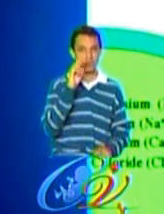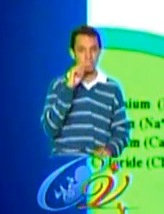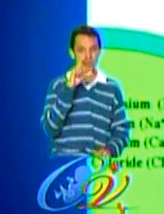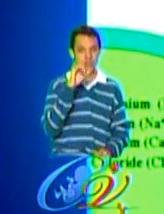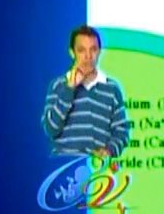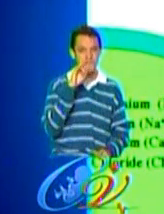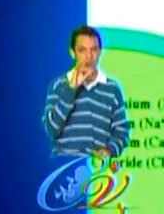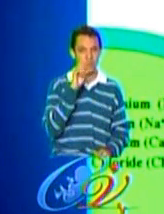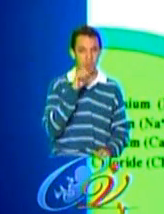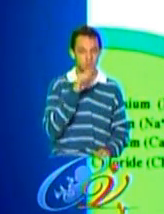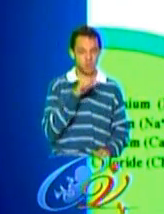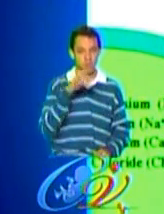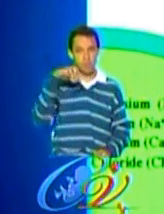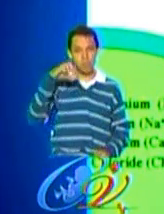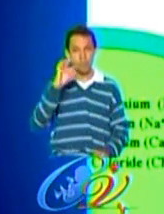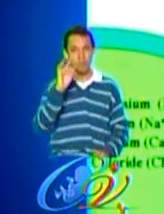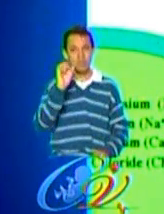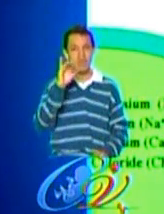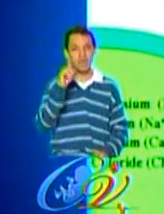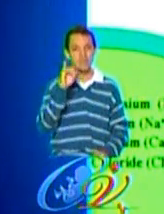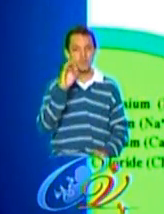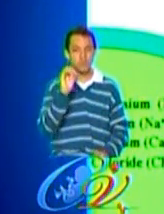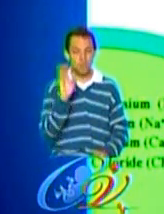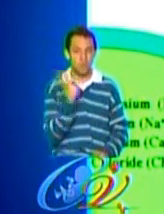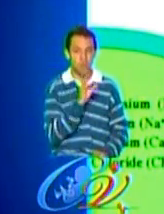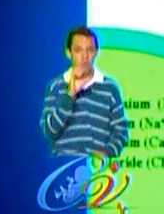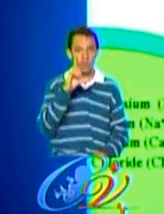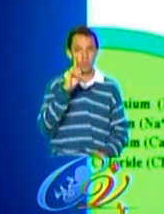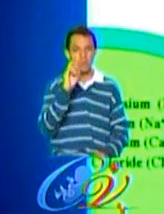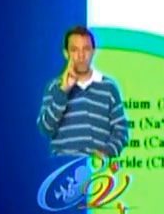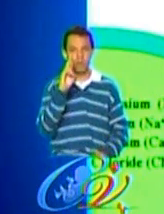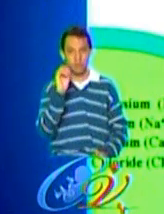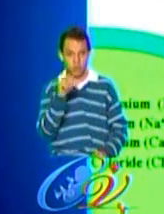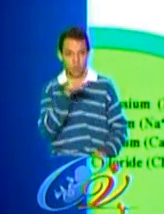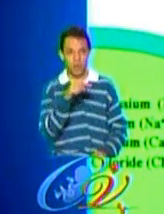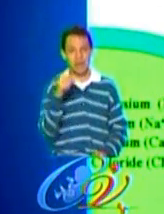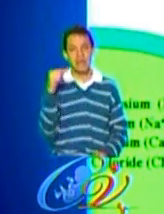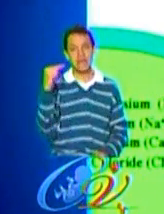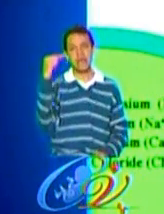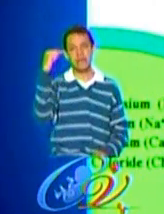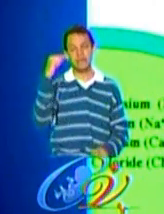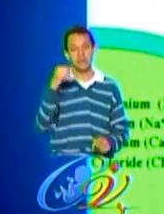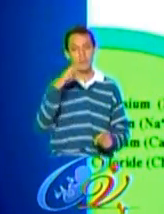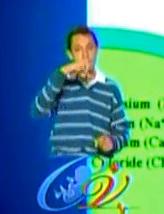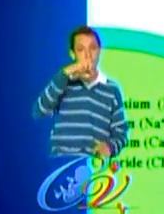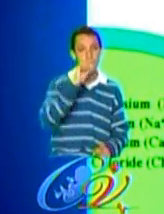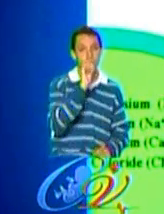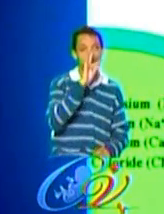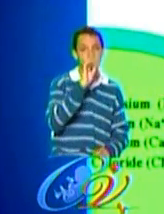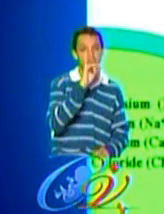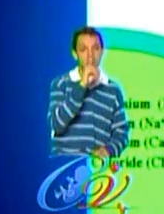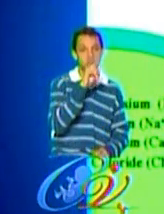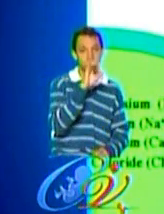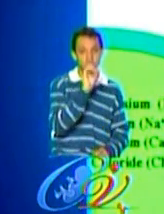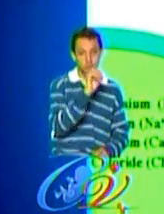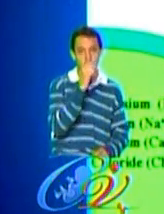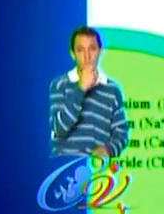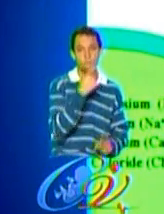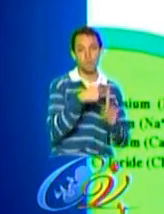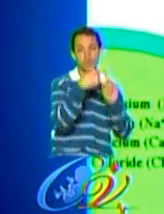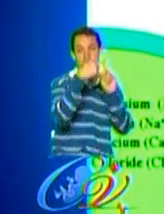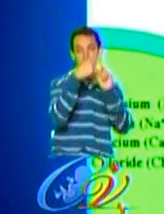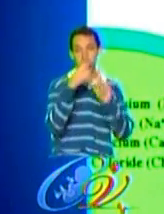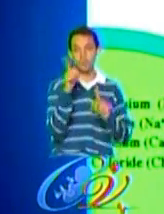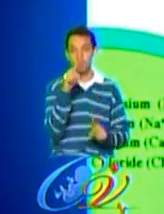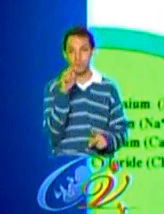cloro. Acá, como ven, el cloro tiene una carga negativa, el potasio tiene una carga positiva, el sodio una positiva,